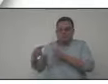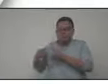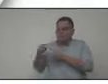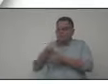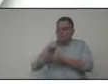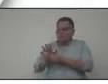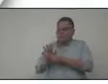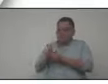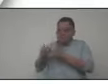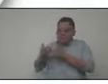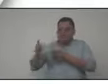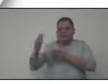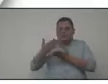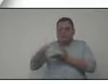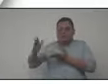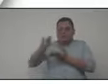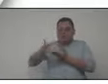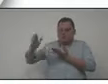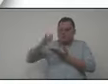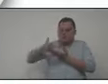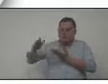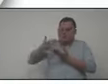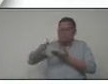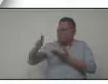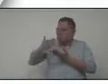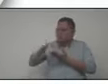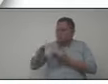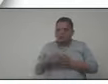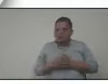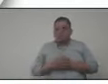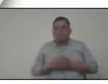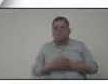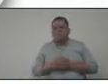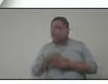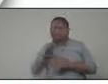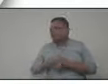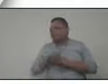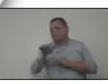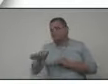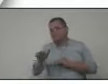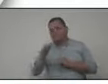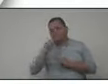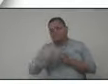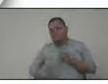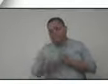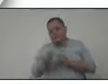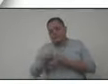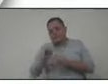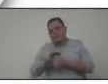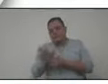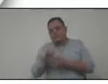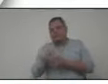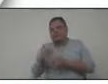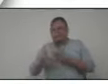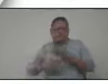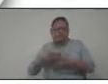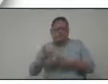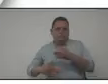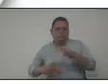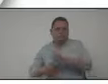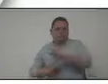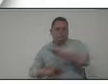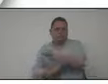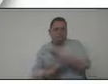pandemia. Estamos aún todavía en el coletazo de la pospandemia y estamos en ese proceso